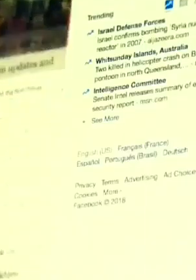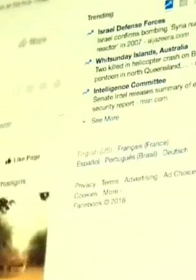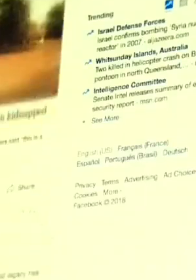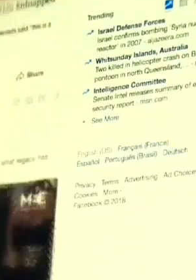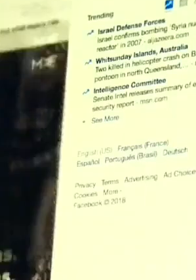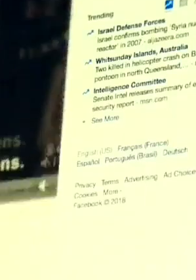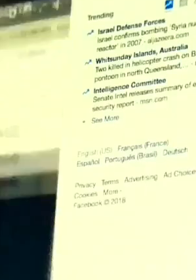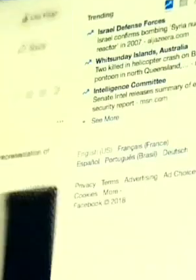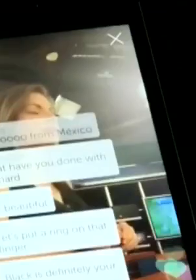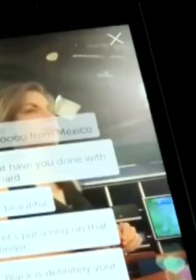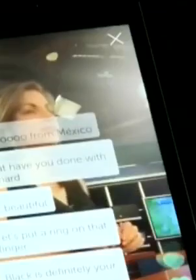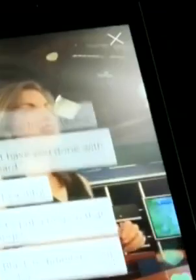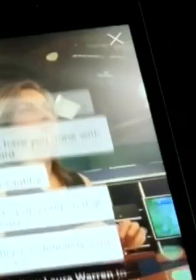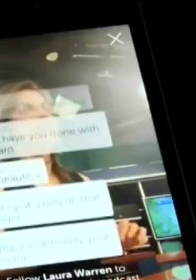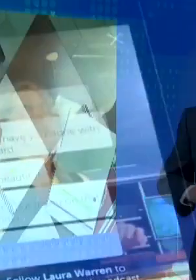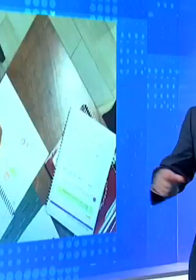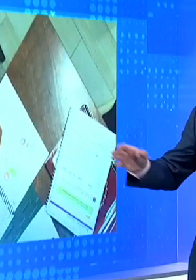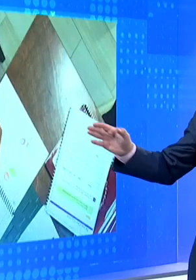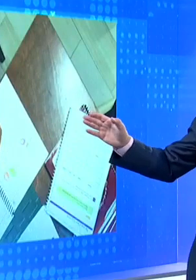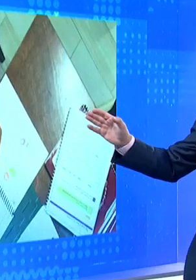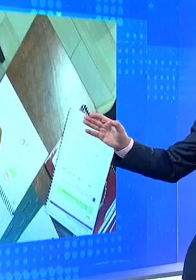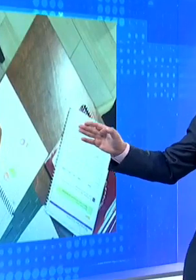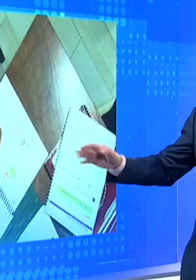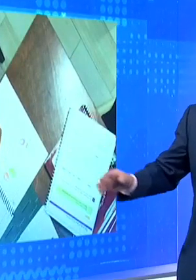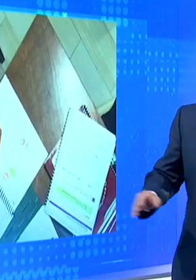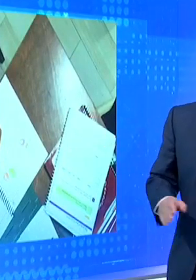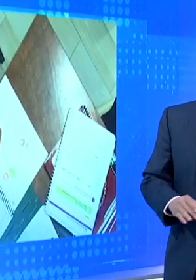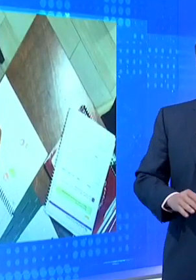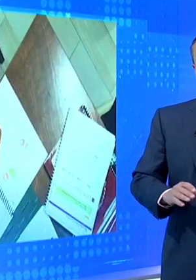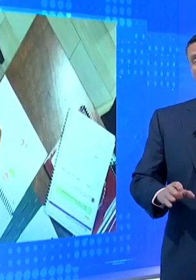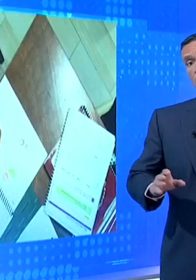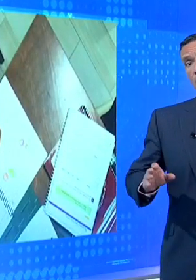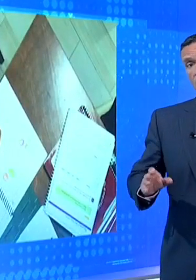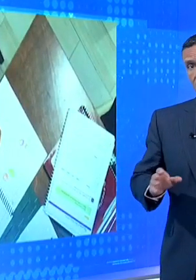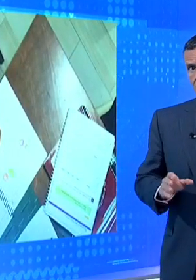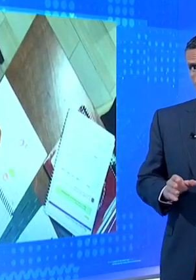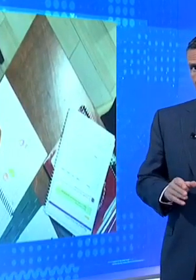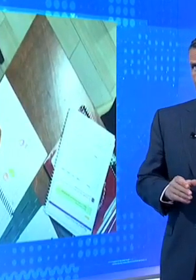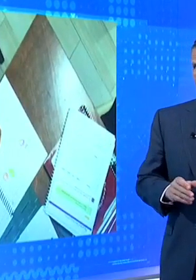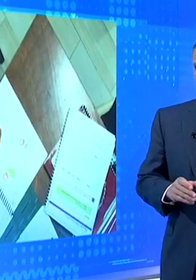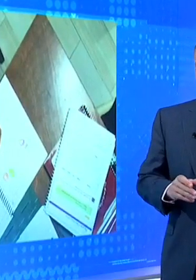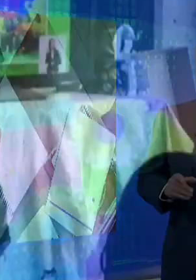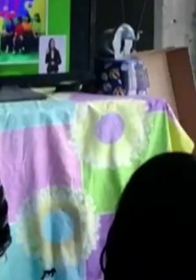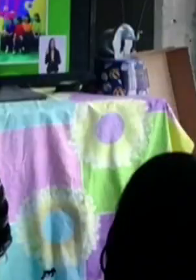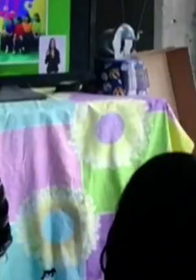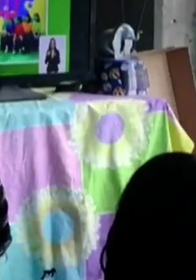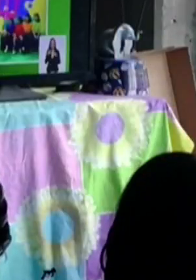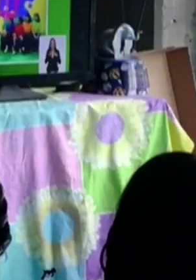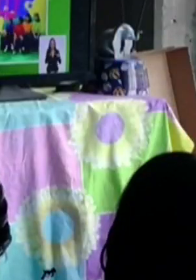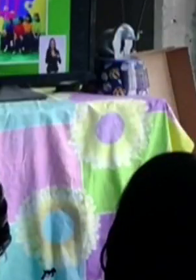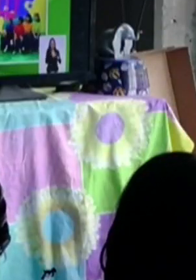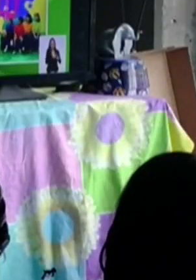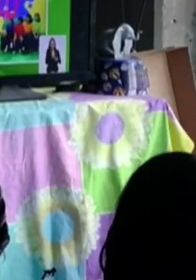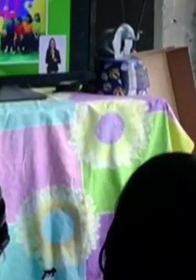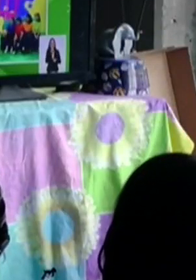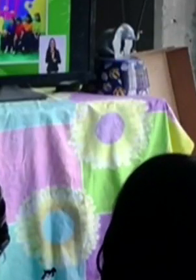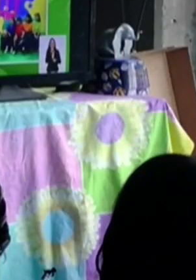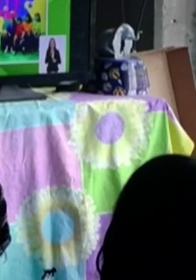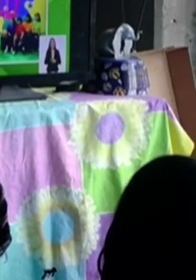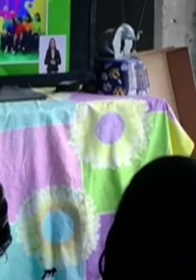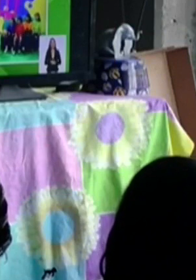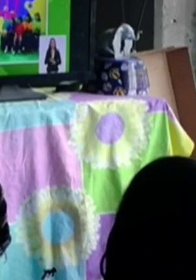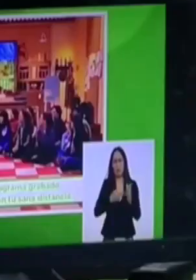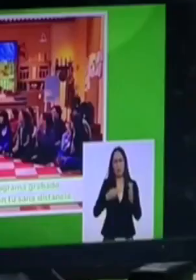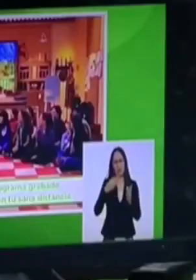miopía la secretaria de educación pública emitió una serie de orientaciones a maestras y maestros para evaluar sus estudiantes